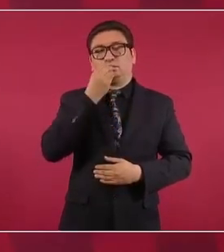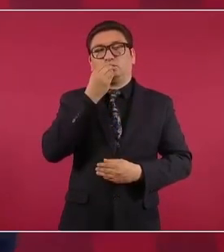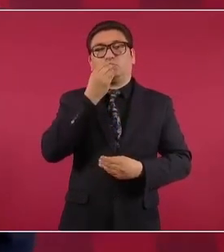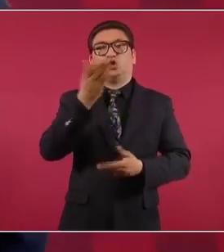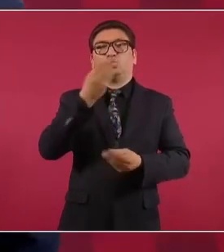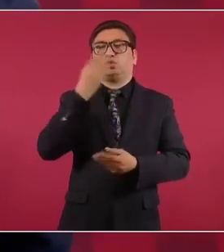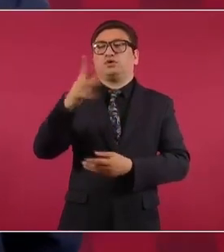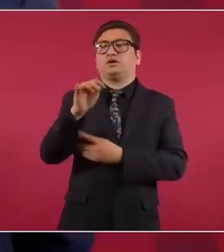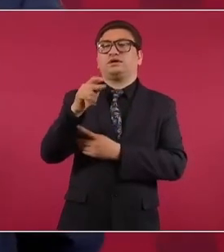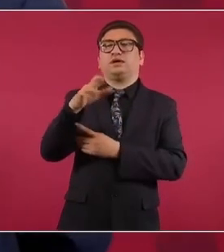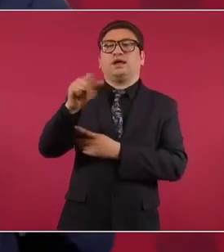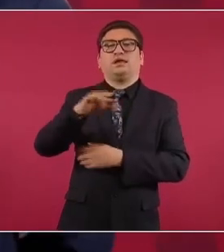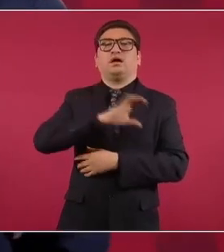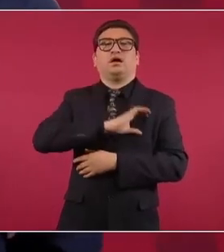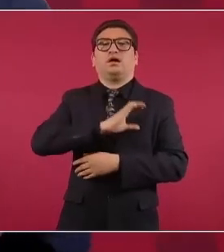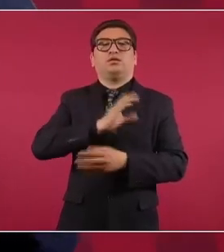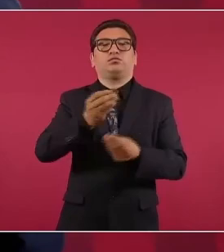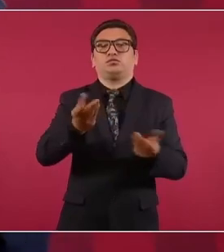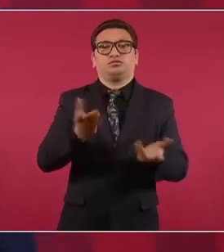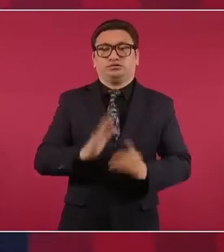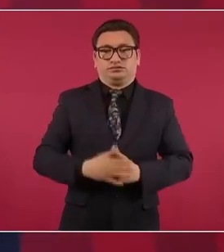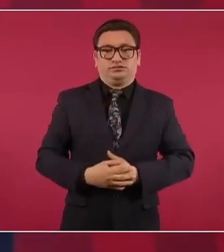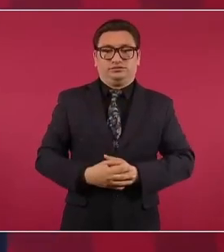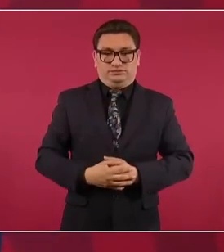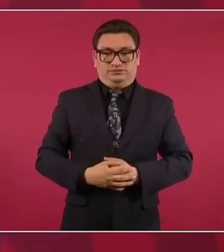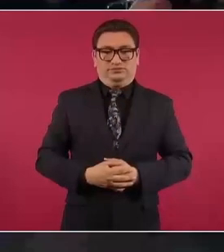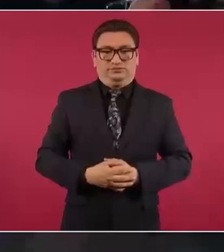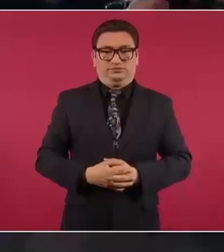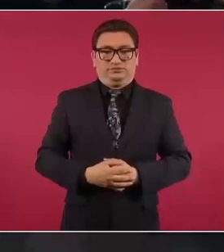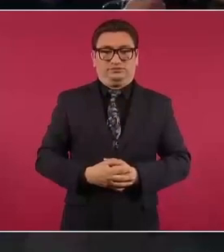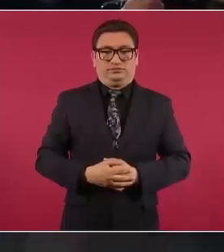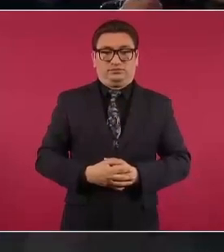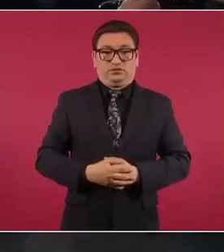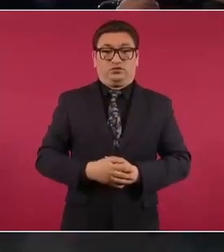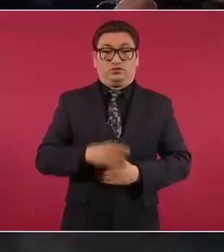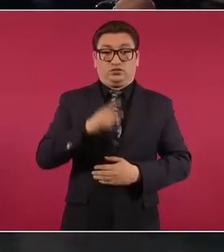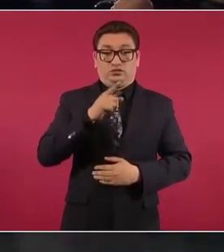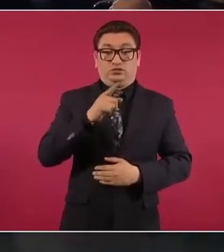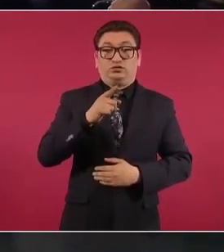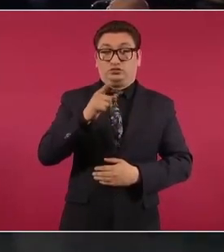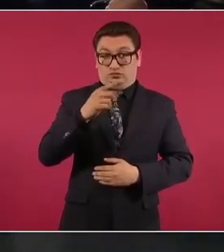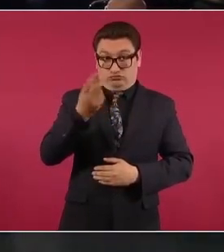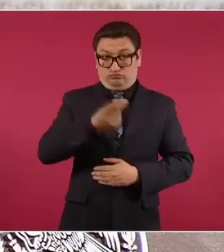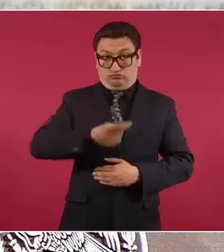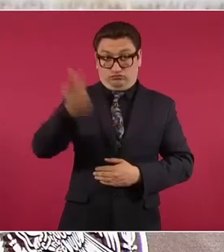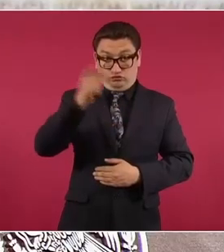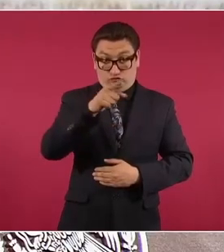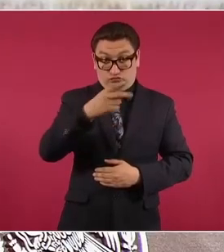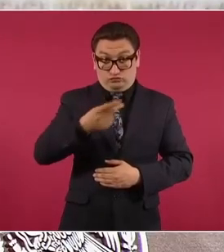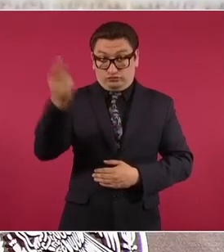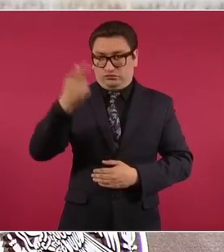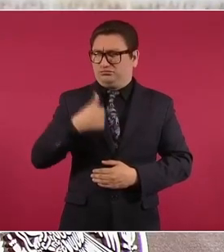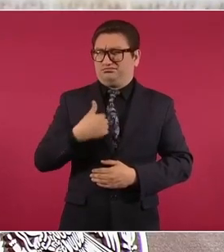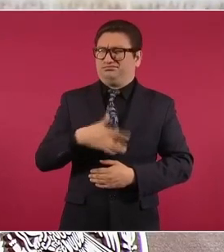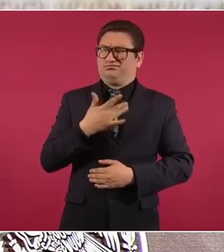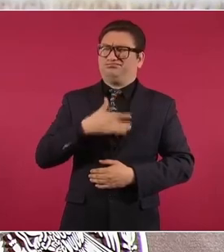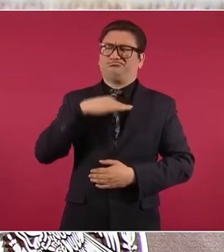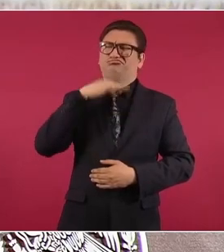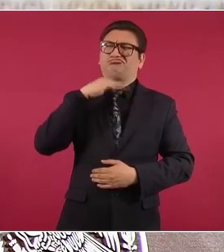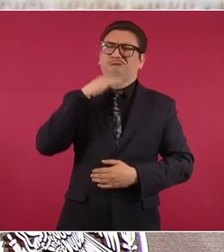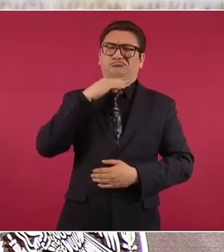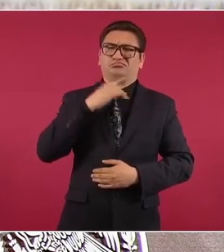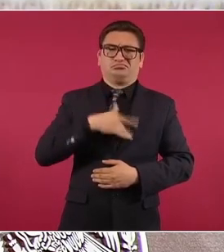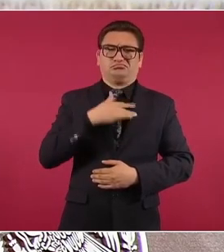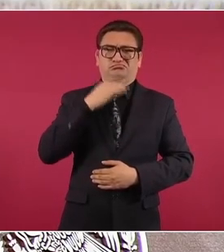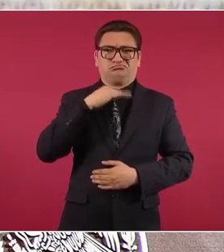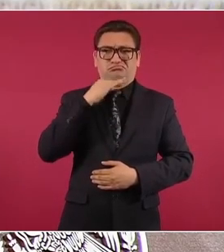Para Tatiana, que la quiero mucho. No la fue el gobierno, no le pidió usted la renuncia. No me había dado cuenta de eso, ¿eh? ¿Vale? Sí, no me había